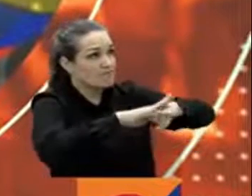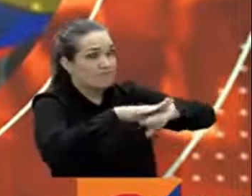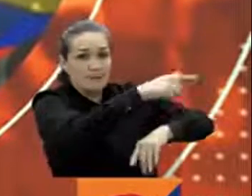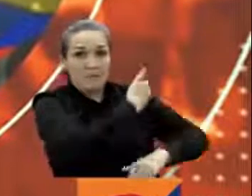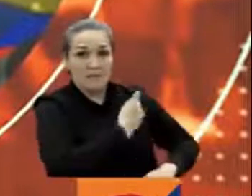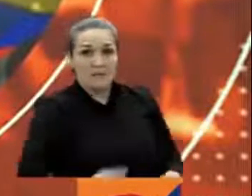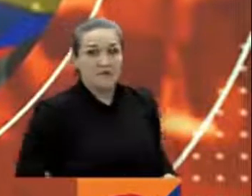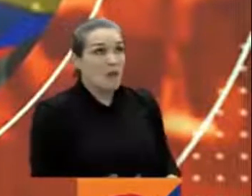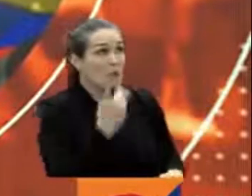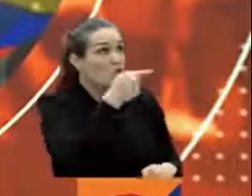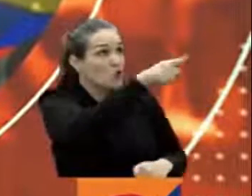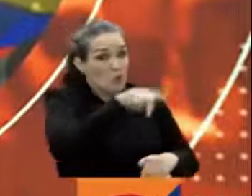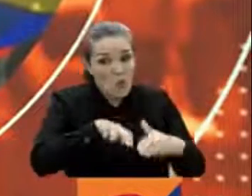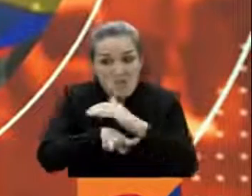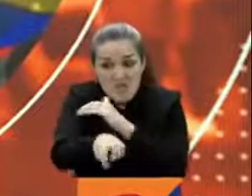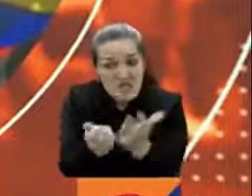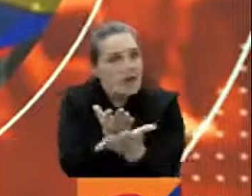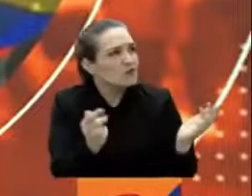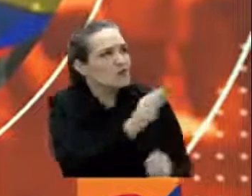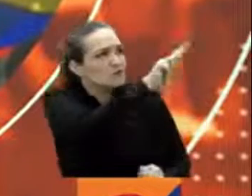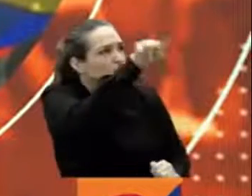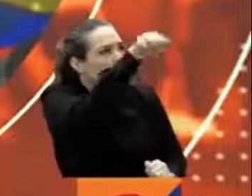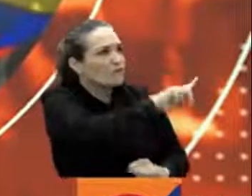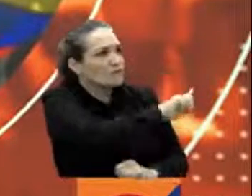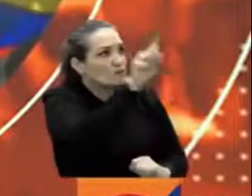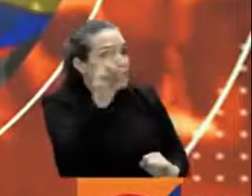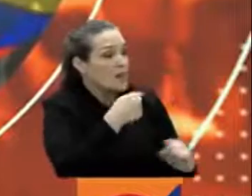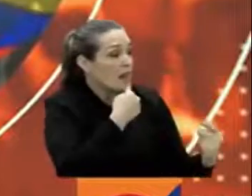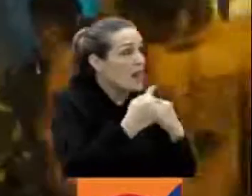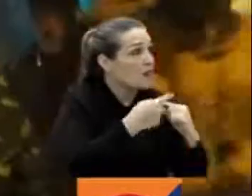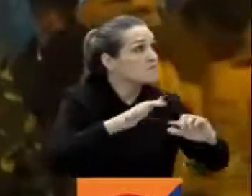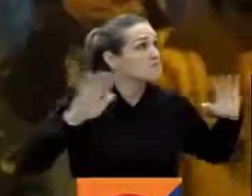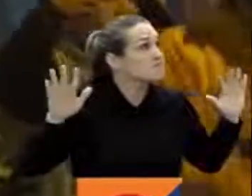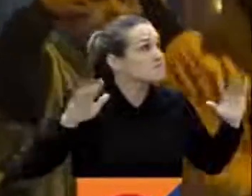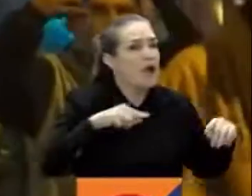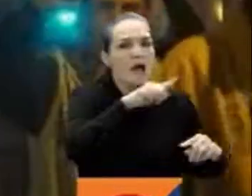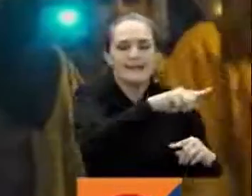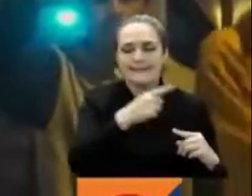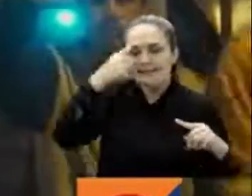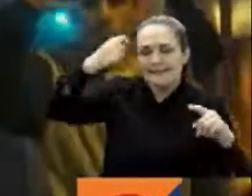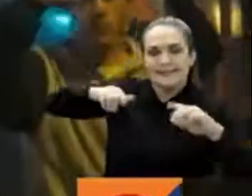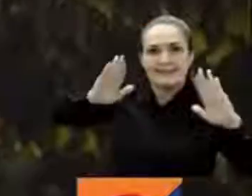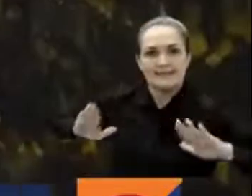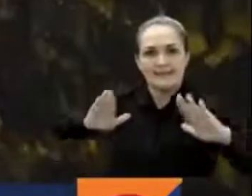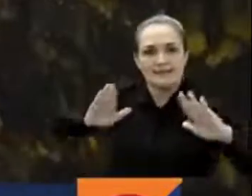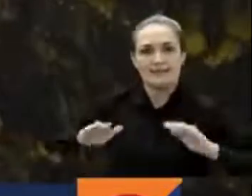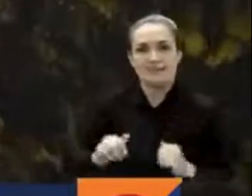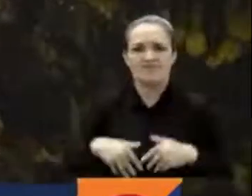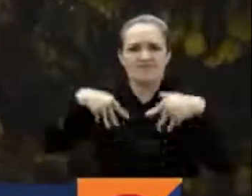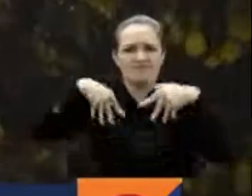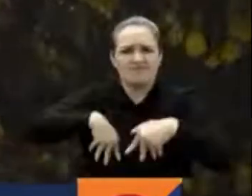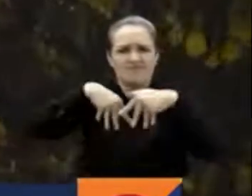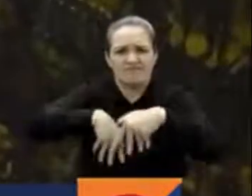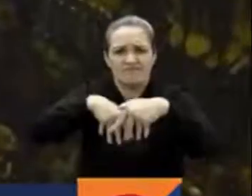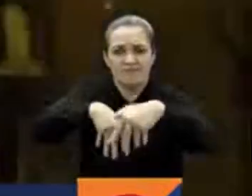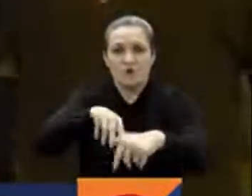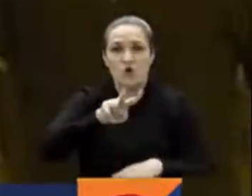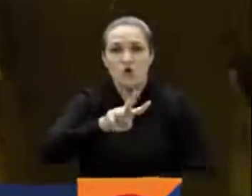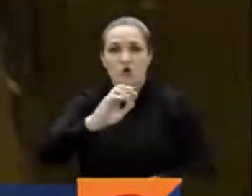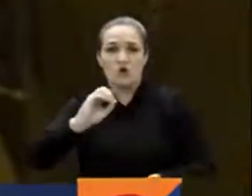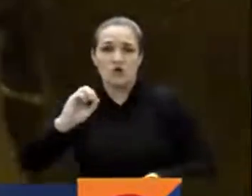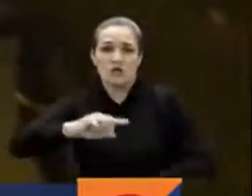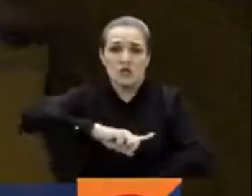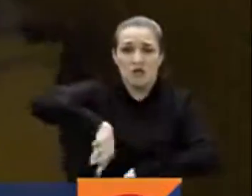de concesiones mineras en sus territorios para sentarse a dialogar. Ecuador lleva más de 200 horas bajo